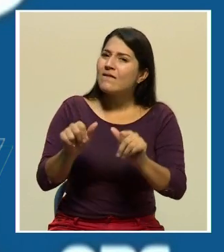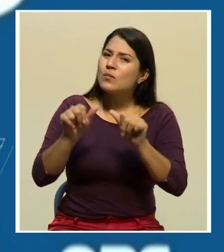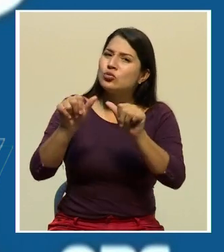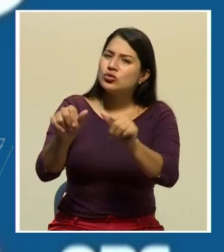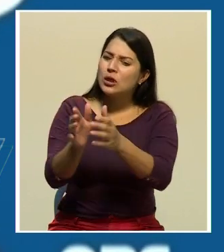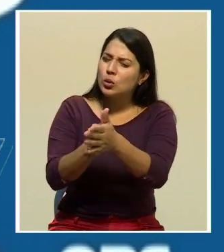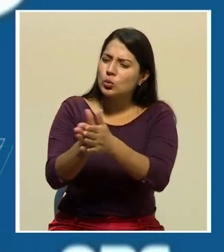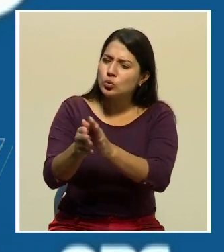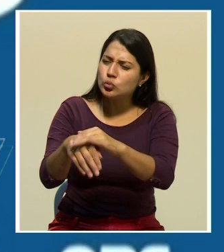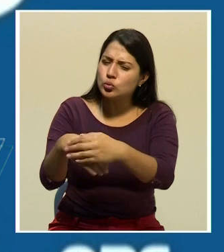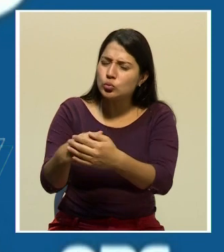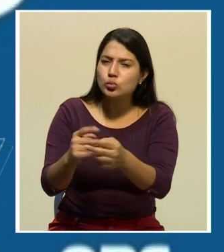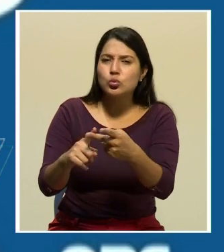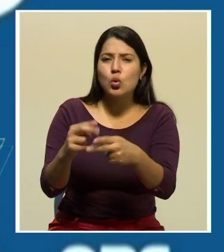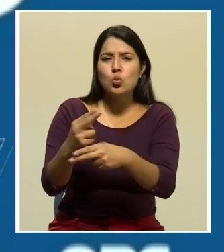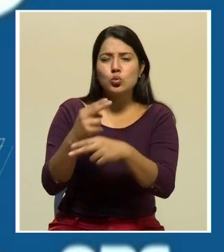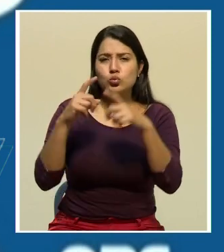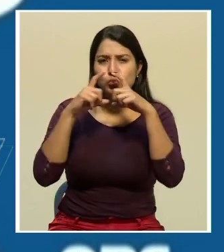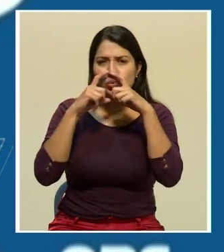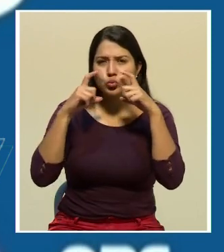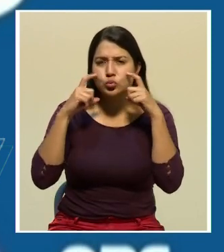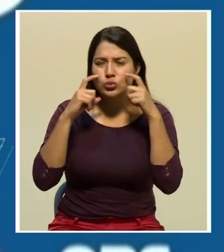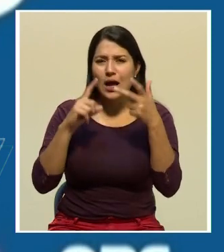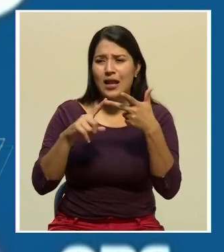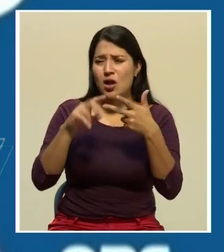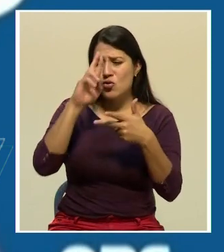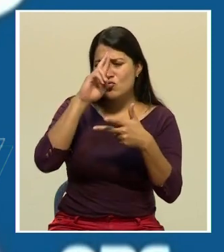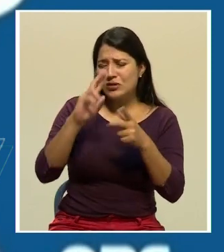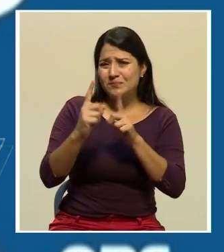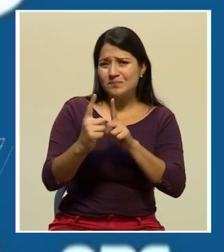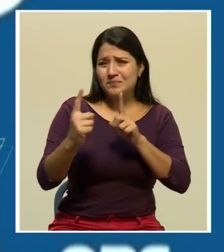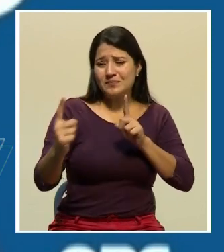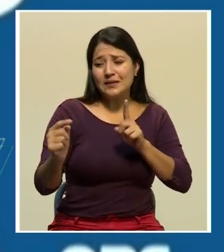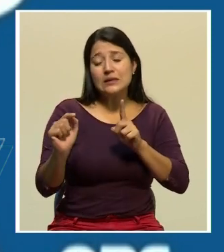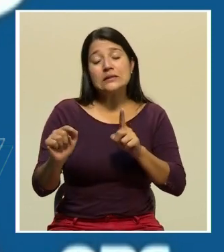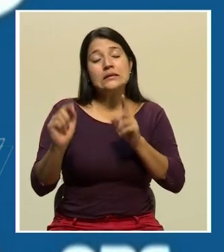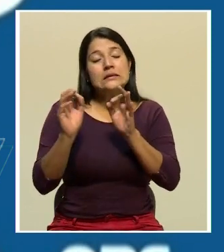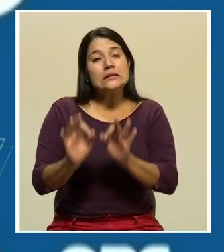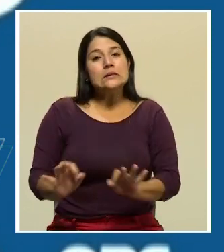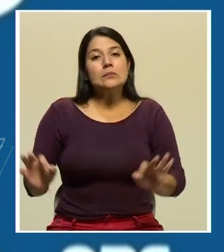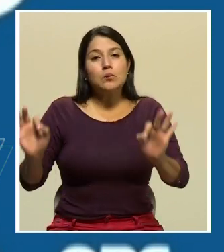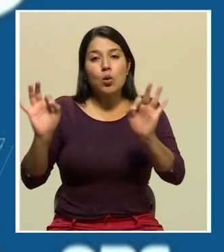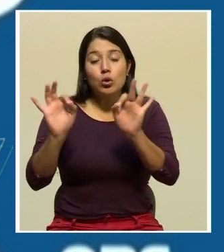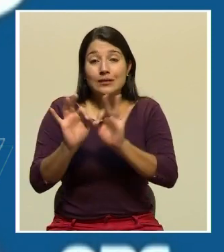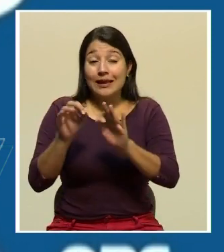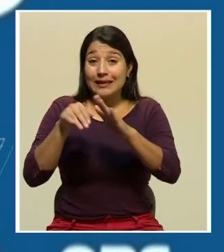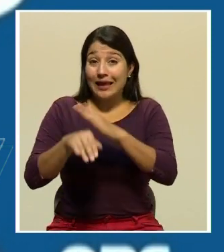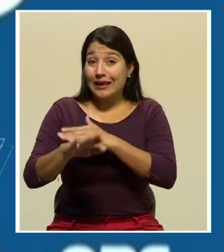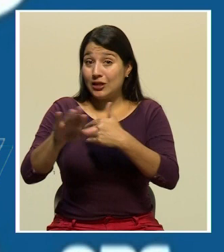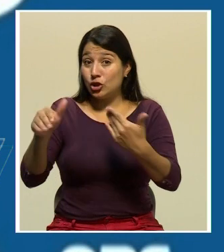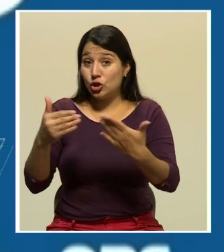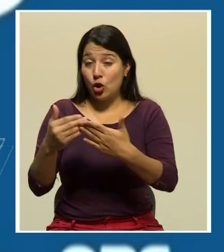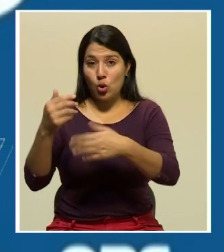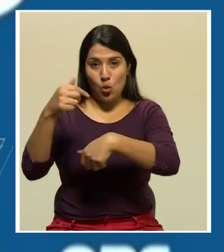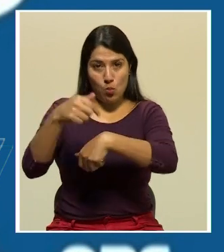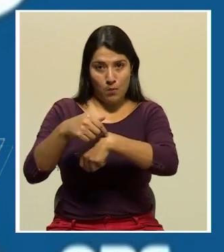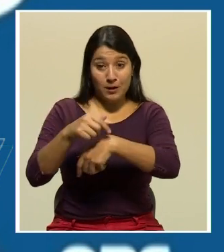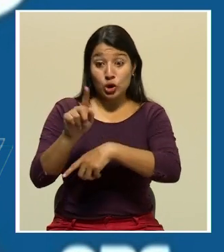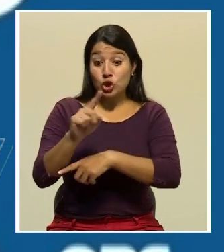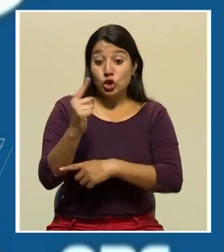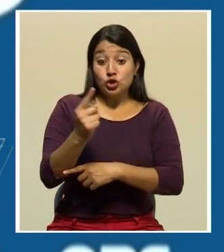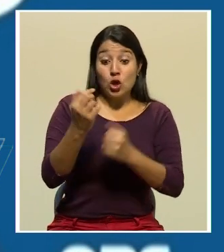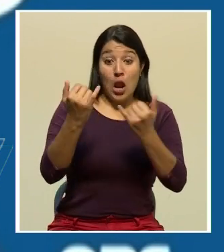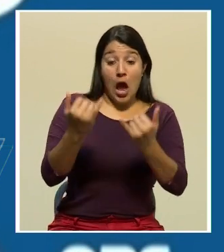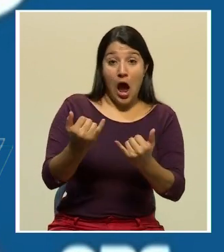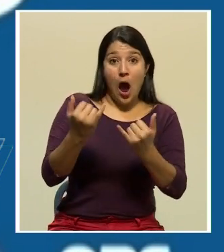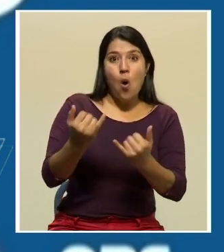uso de mascarilla, el distanciamiento son medidas claves que en todo momento, no solamente en este momento de transmisión